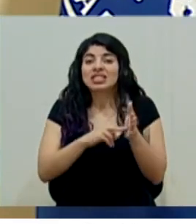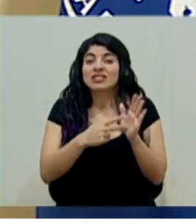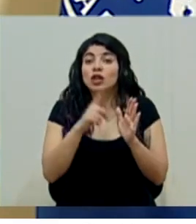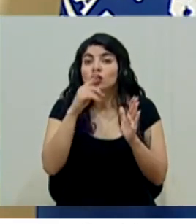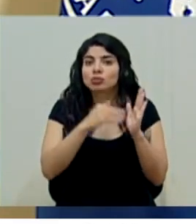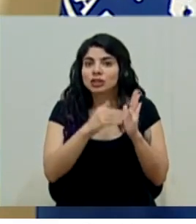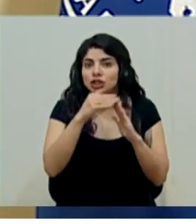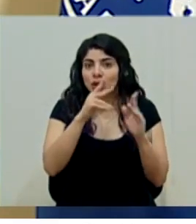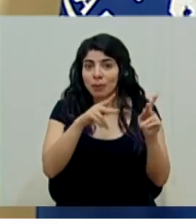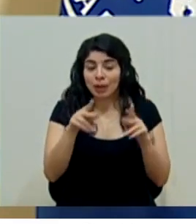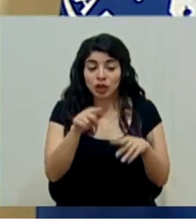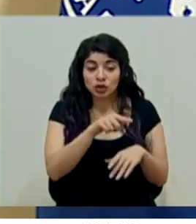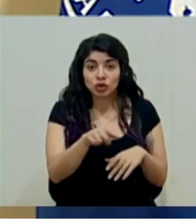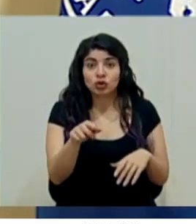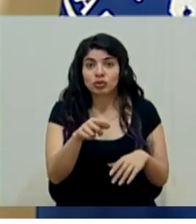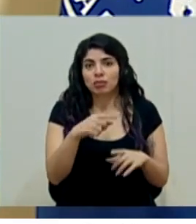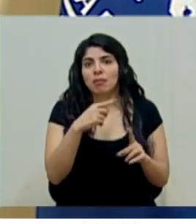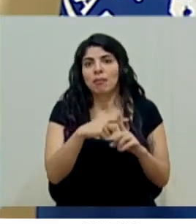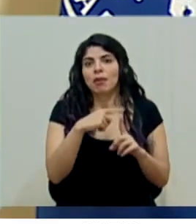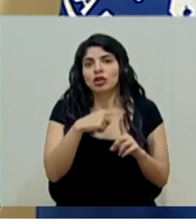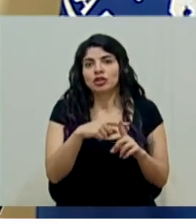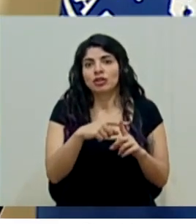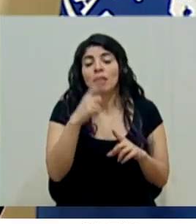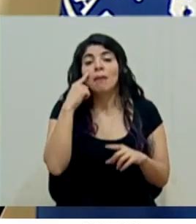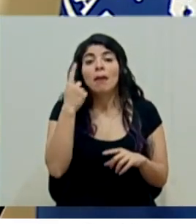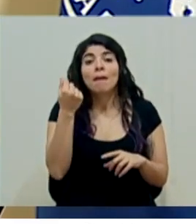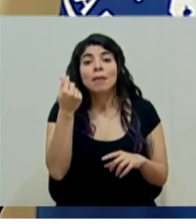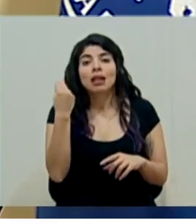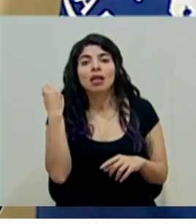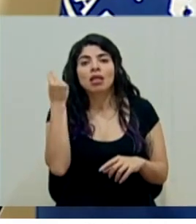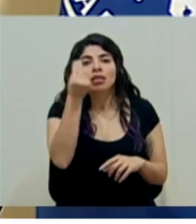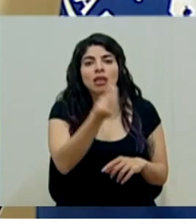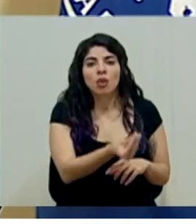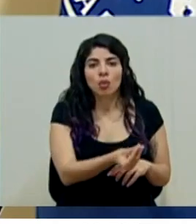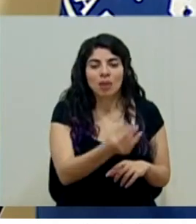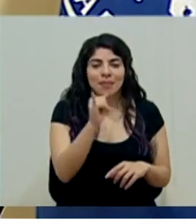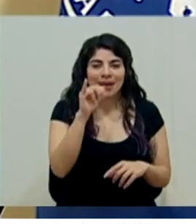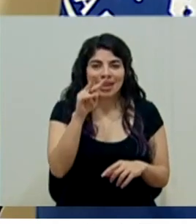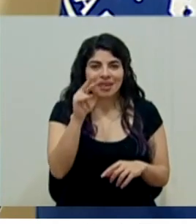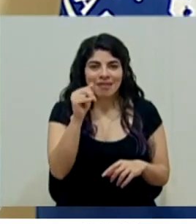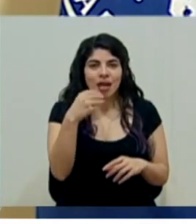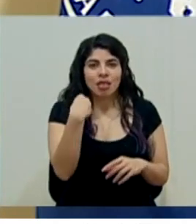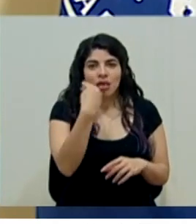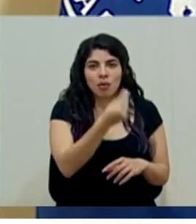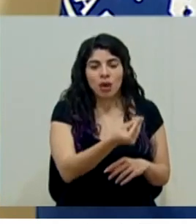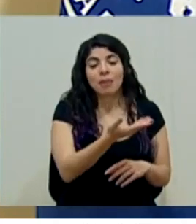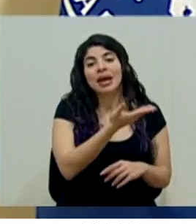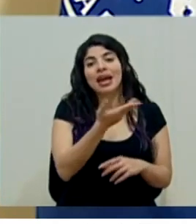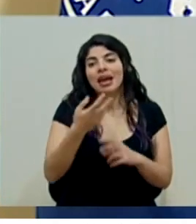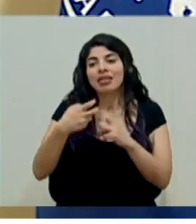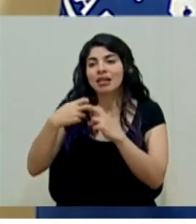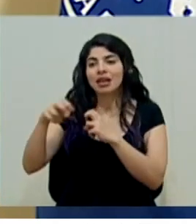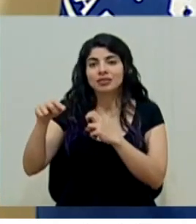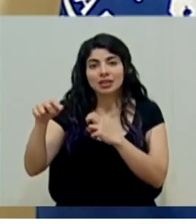personas, el saldo es positivo. Se les devuelve más por el IVA de lo que pierden por la